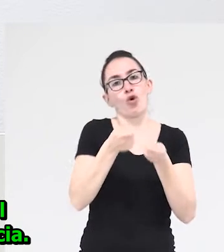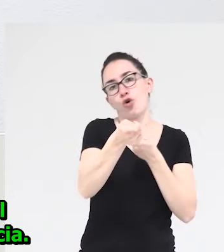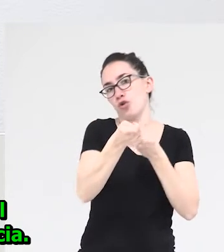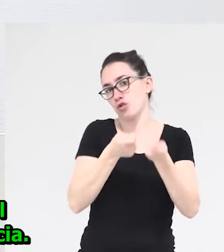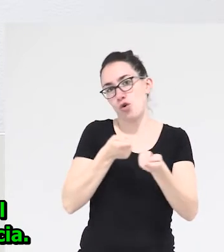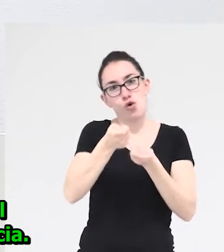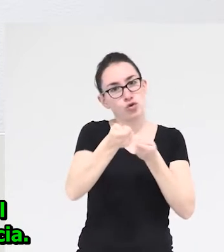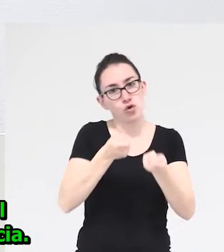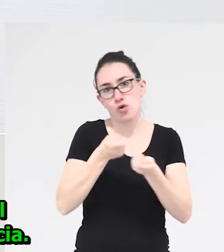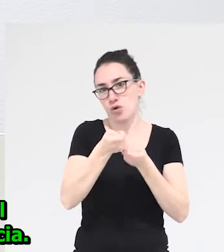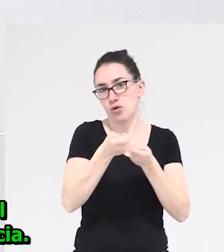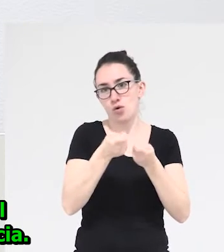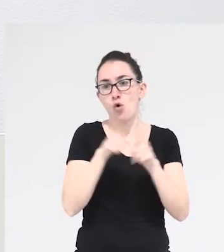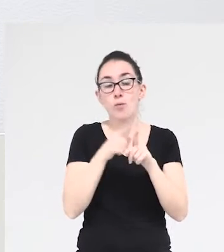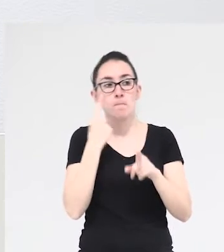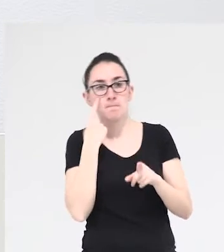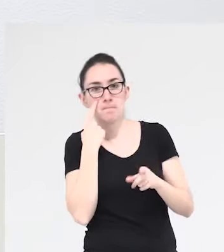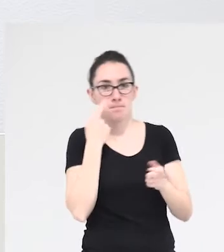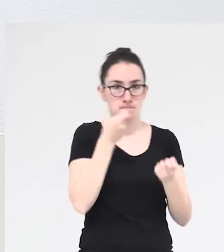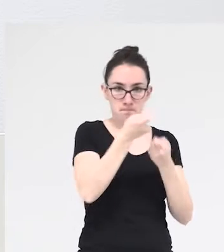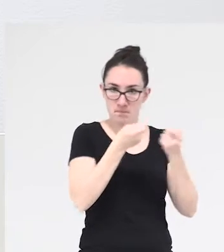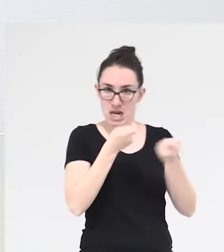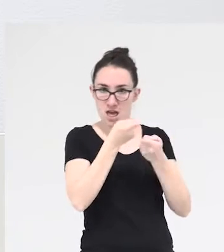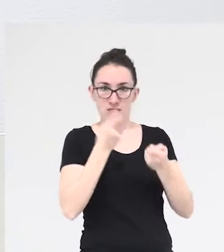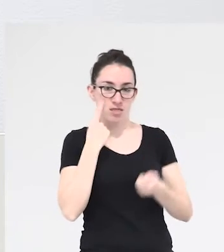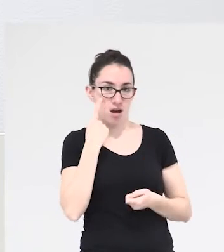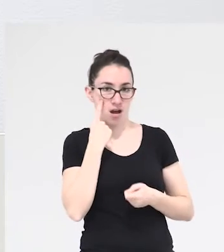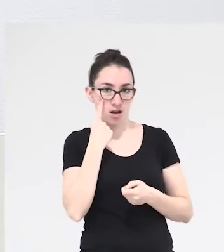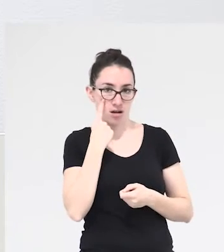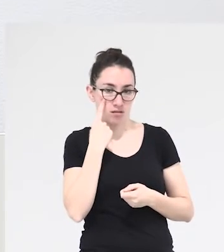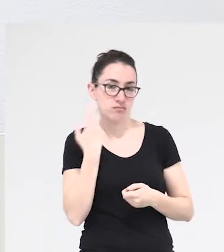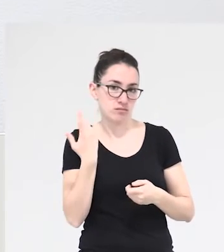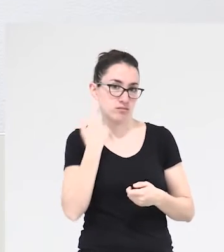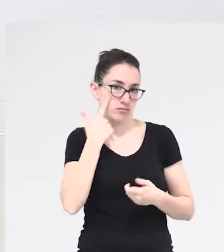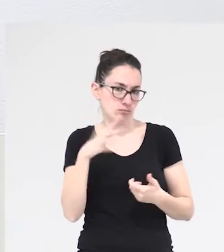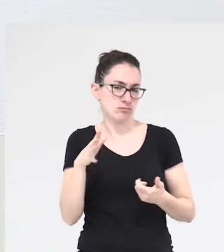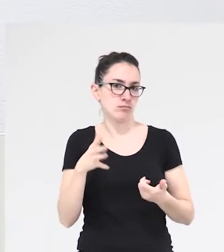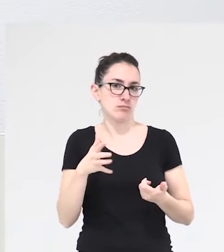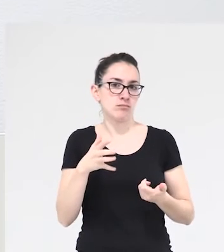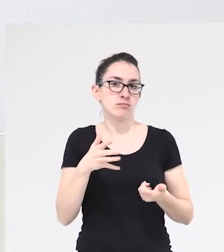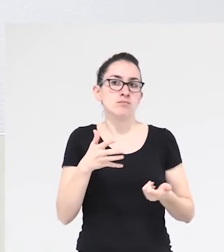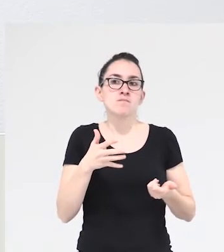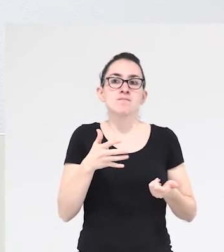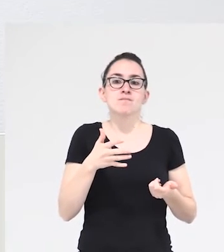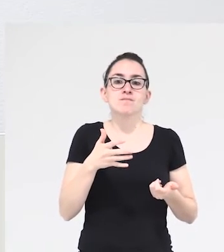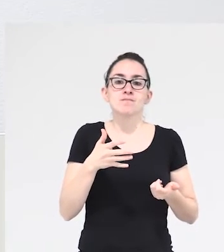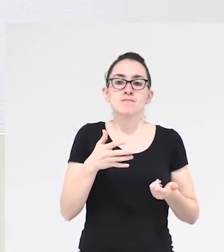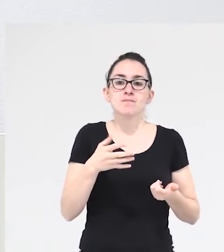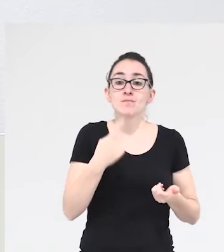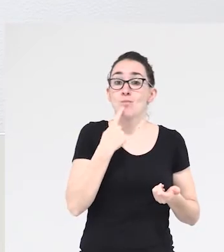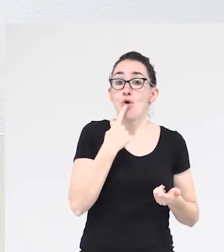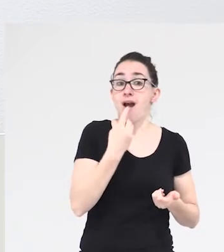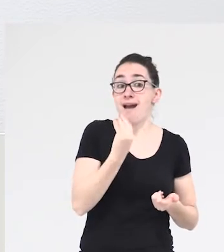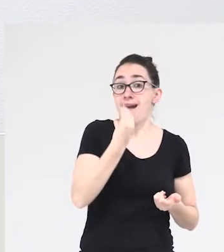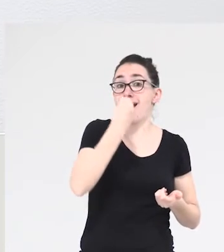motivo de vigilancia, ¿no? O sea, lo podemos pensar desde muchos lugares, pero el que entra por la